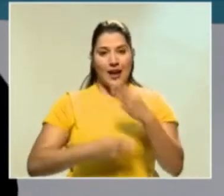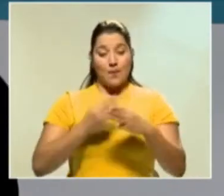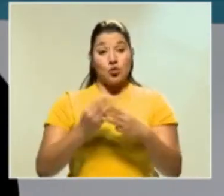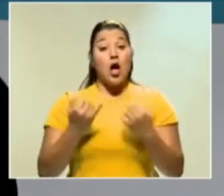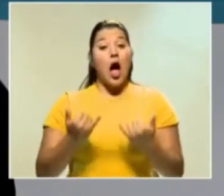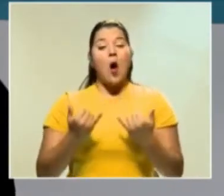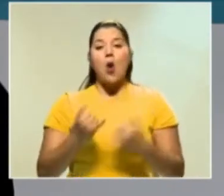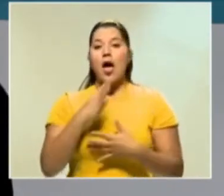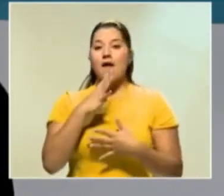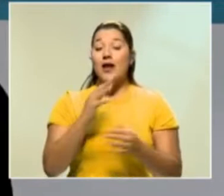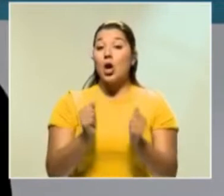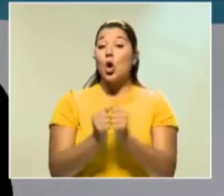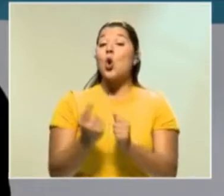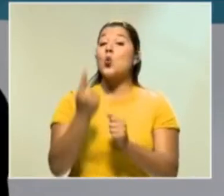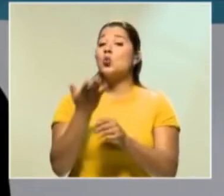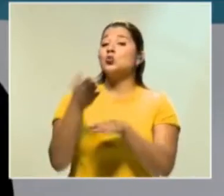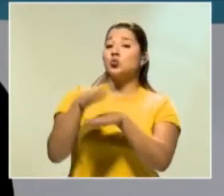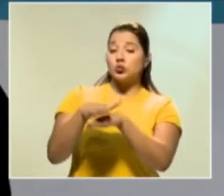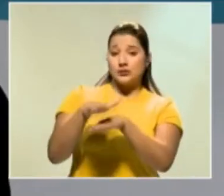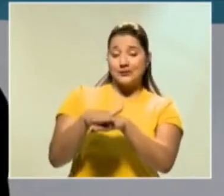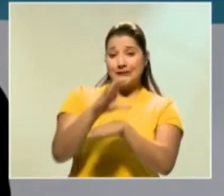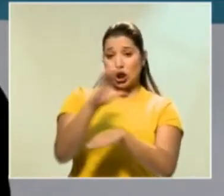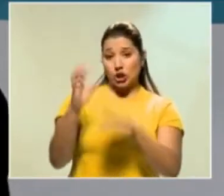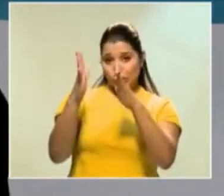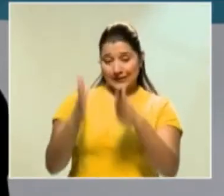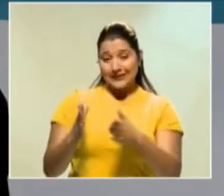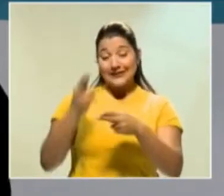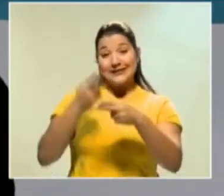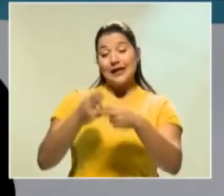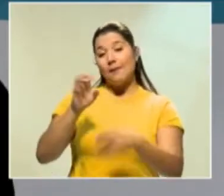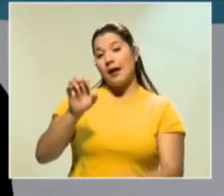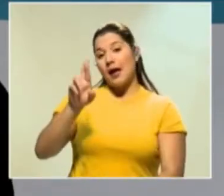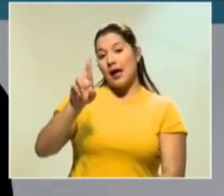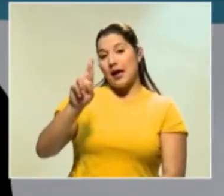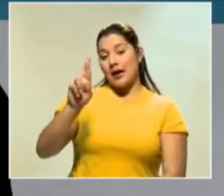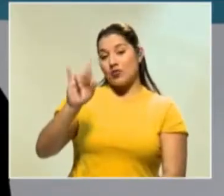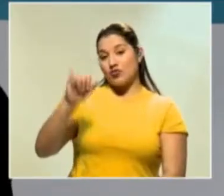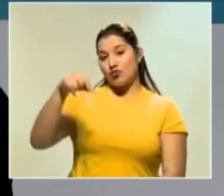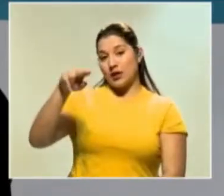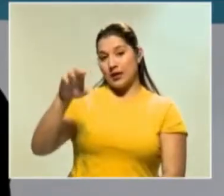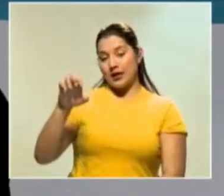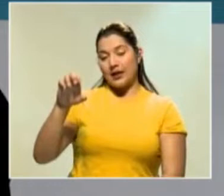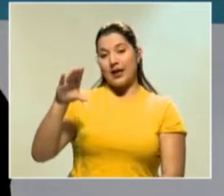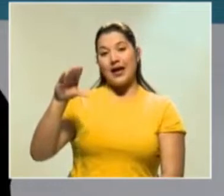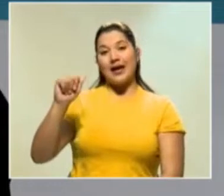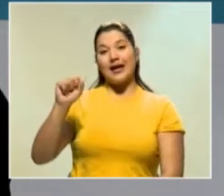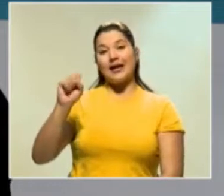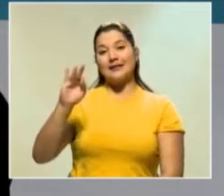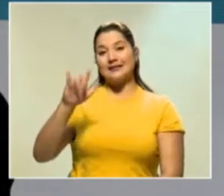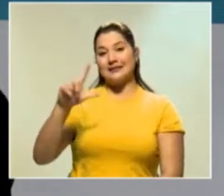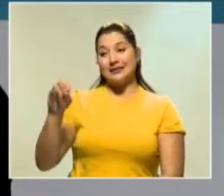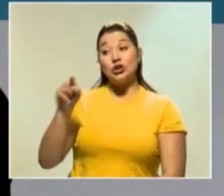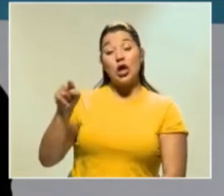ahora con un experimentado diplomático costarricense, don Enrique Castillo, abogado, diplomático,